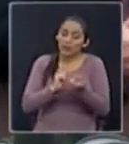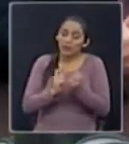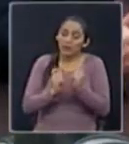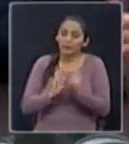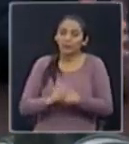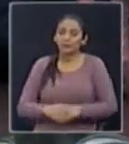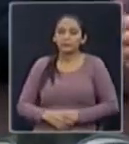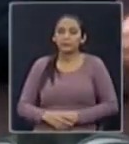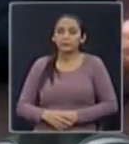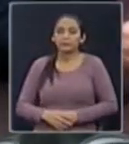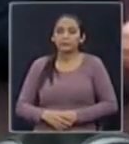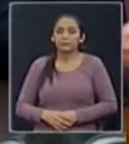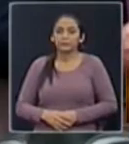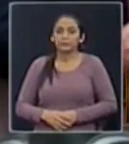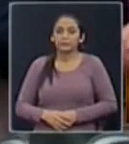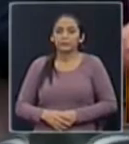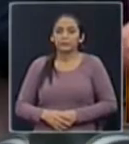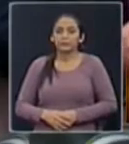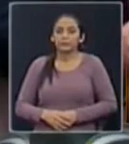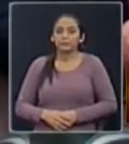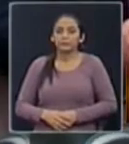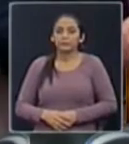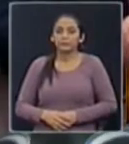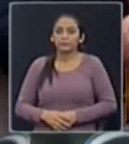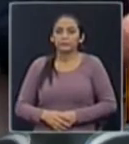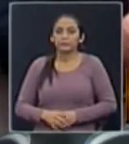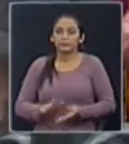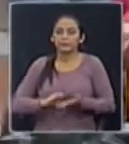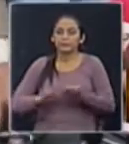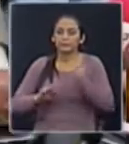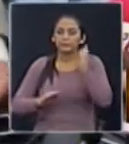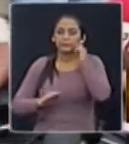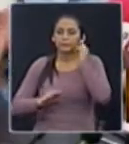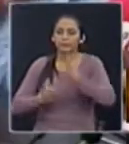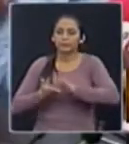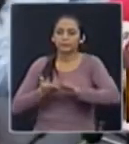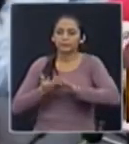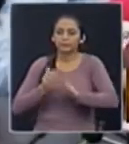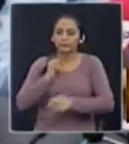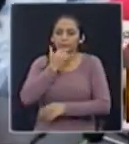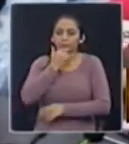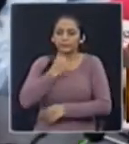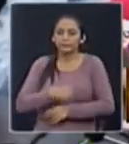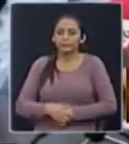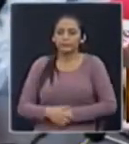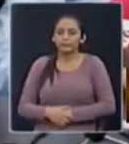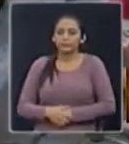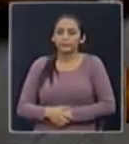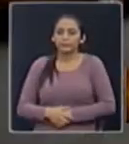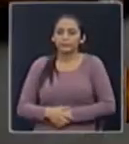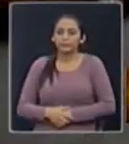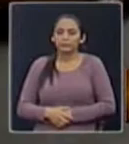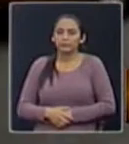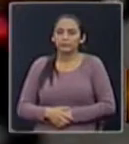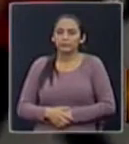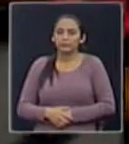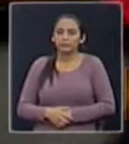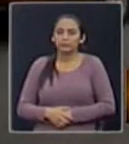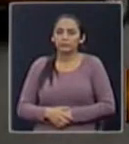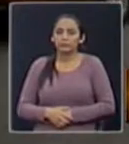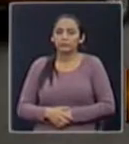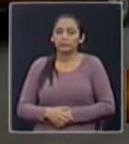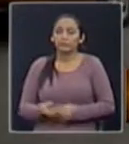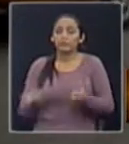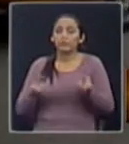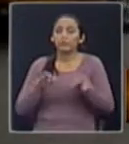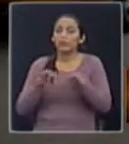este tema en la reunión entre las autoridades de la Agencia Nacional de Tránsito, ATM. El diálogo hubo otros planteamientos